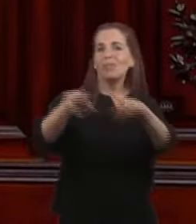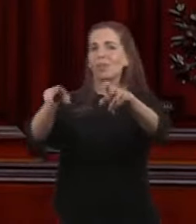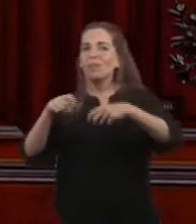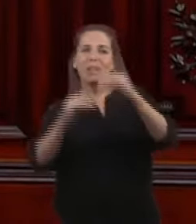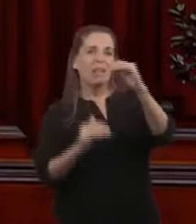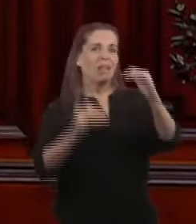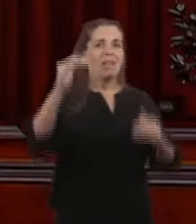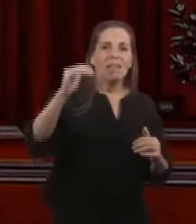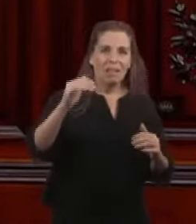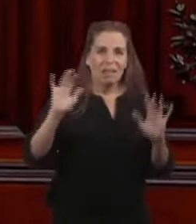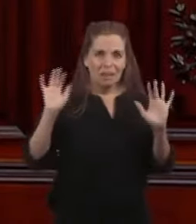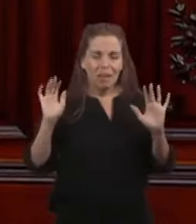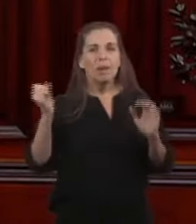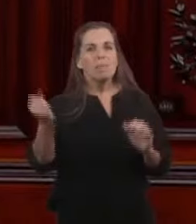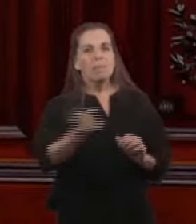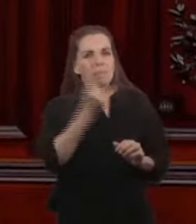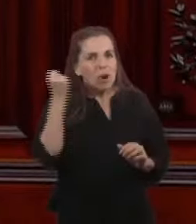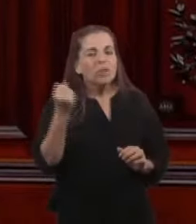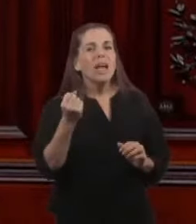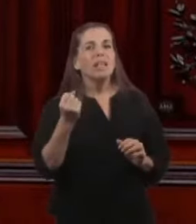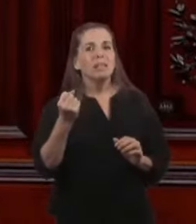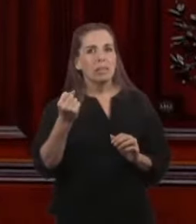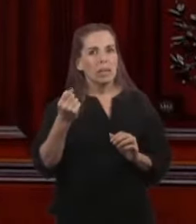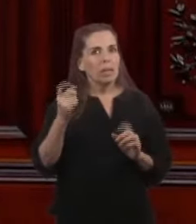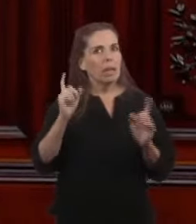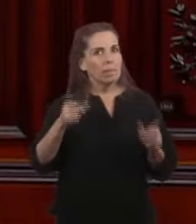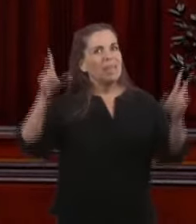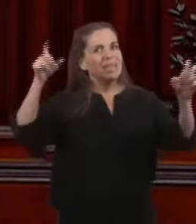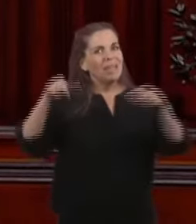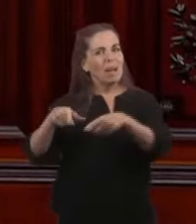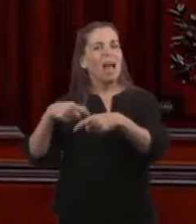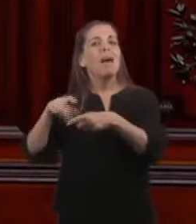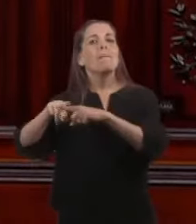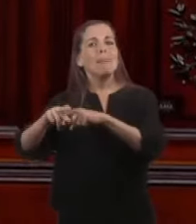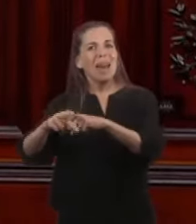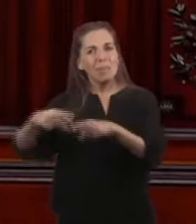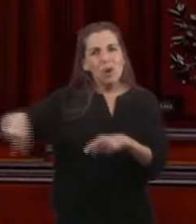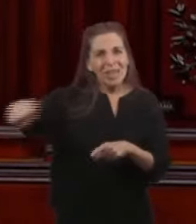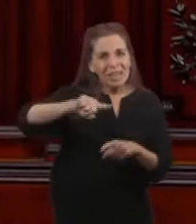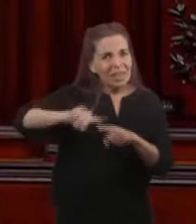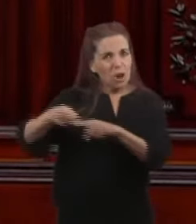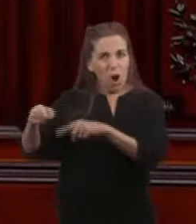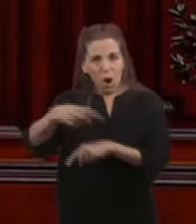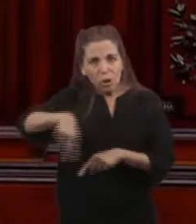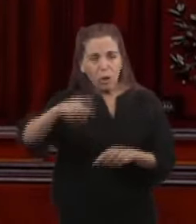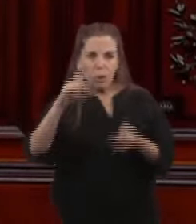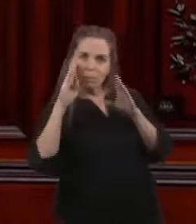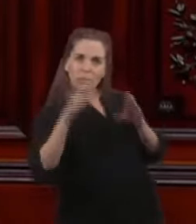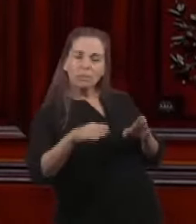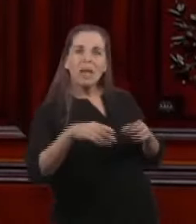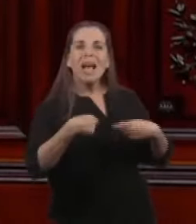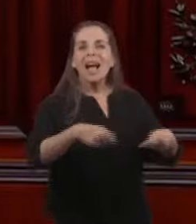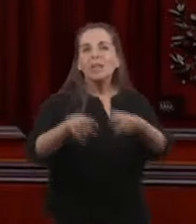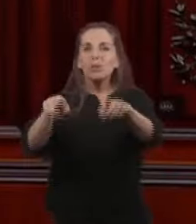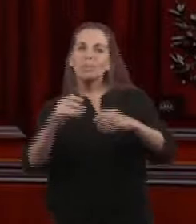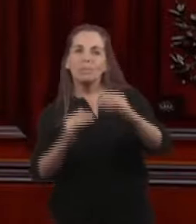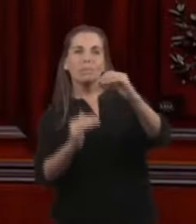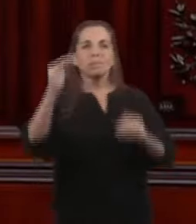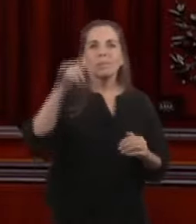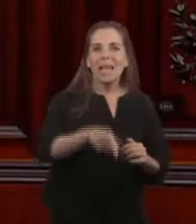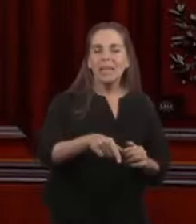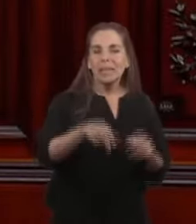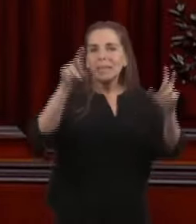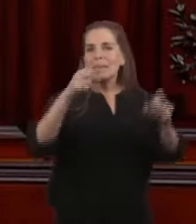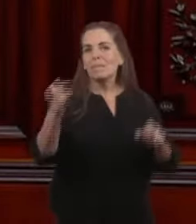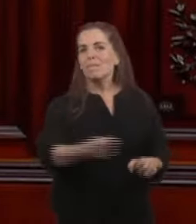enriquezca más a los argentin que a los políticos que el déficit fiscal Este es el triste papel que el gasto público juega